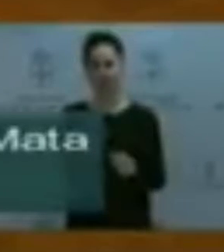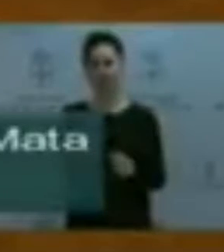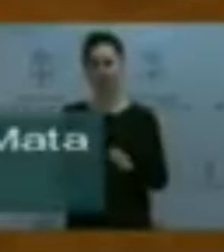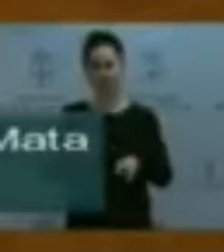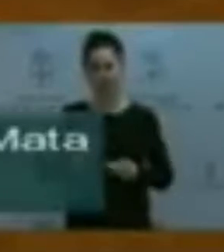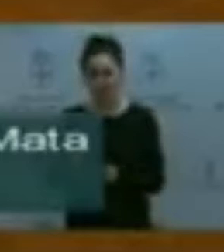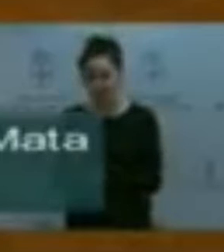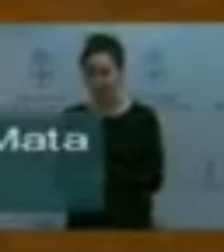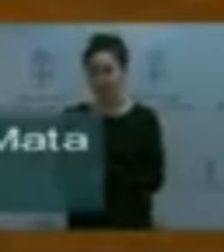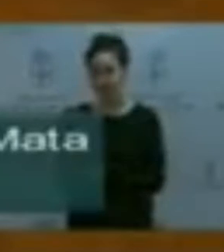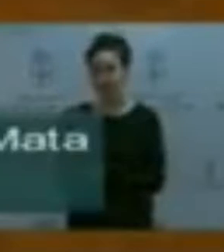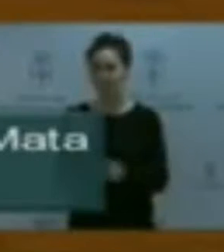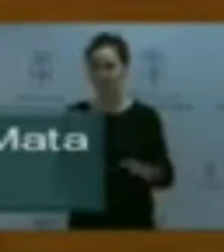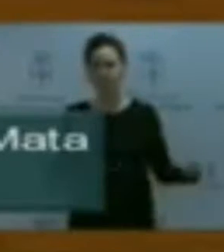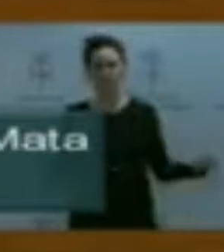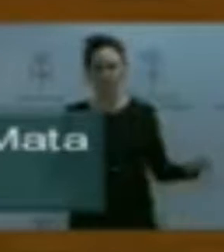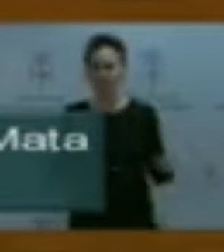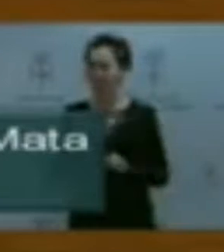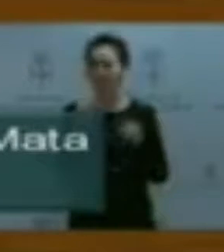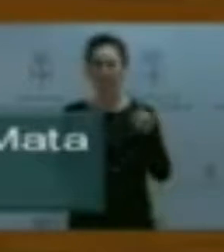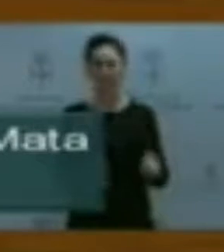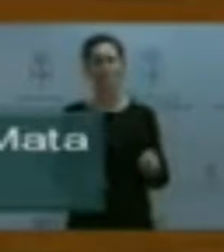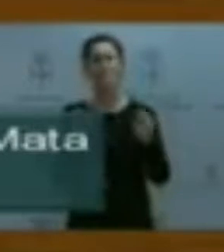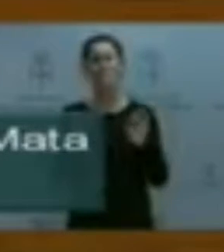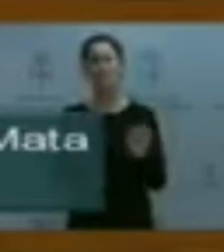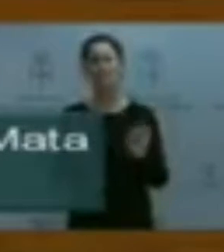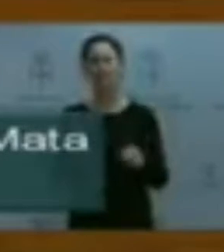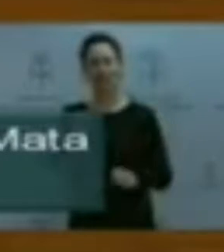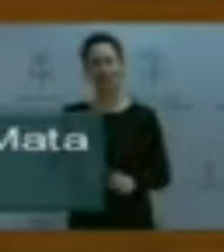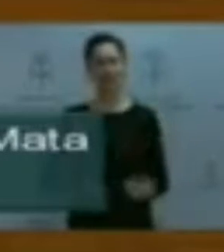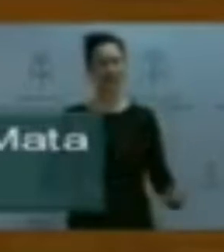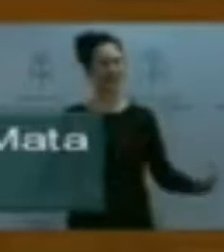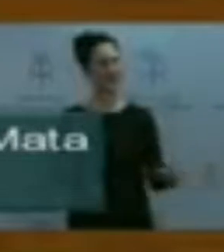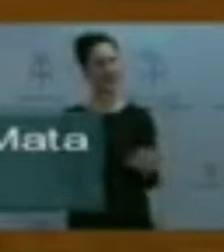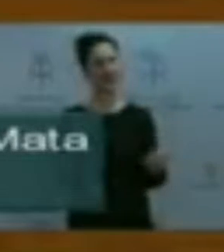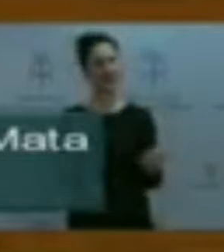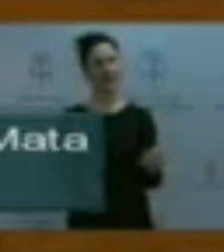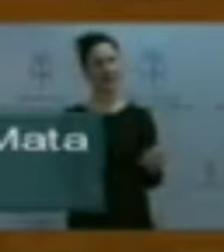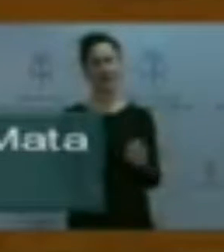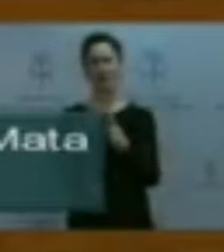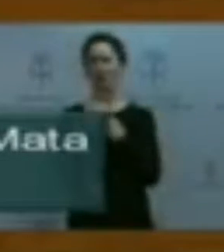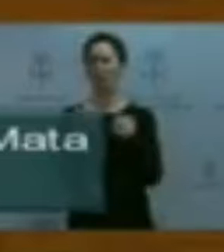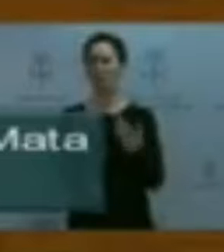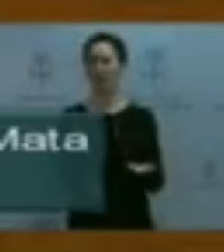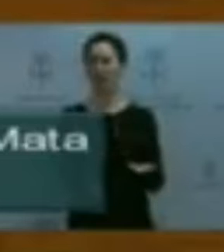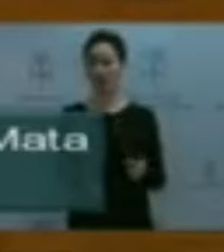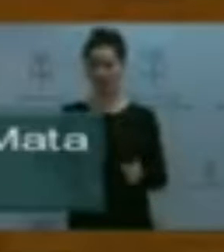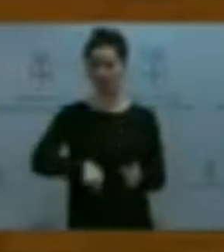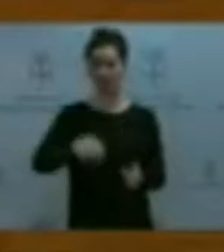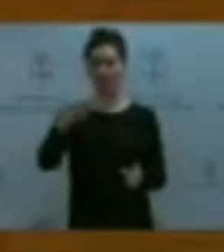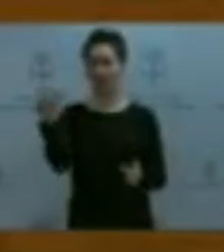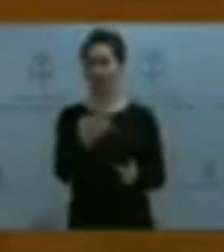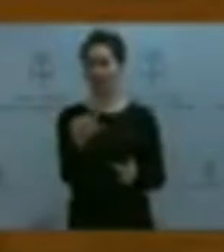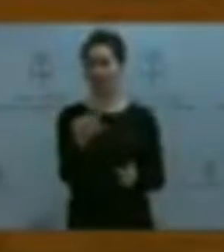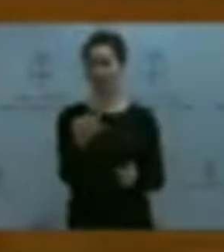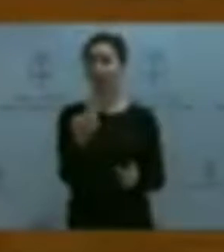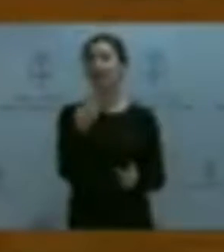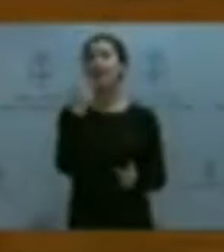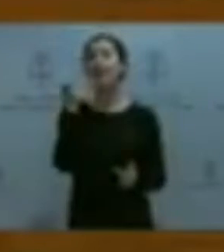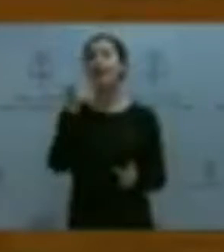pregunto que, qué pasa aquí. ¿Eh? Aquí quien debería de estar ahora mismo era la responsable de Hacienda. Porque